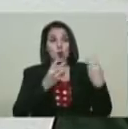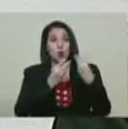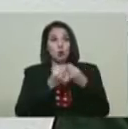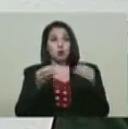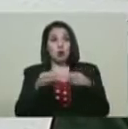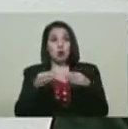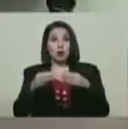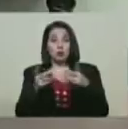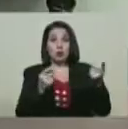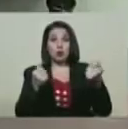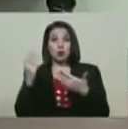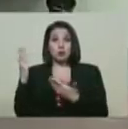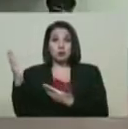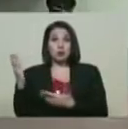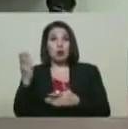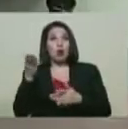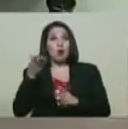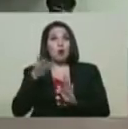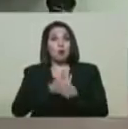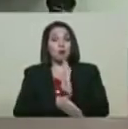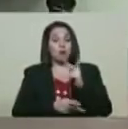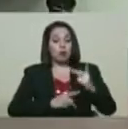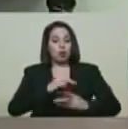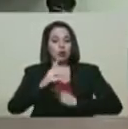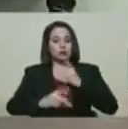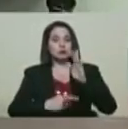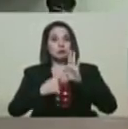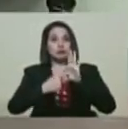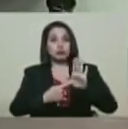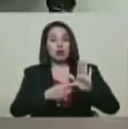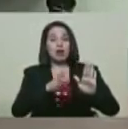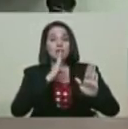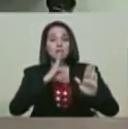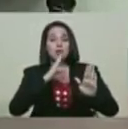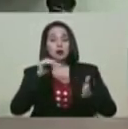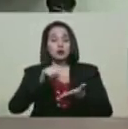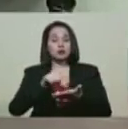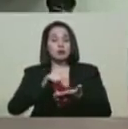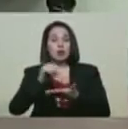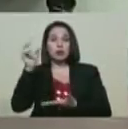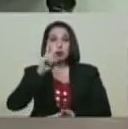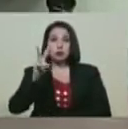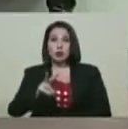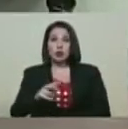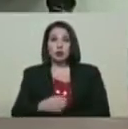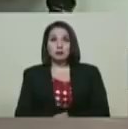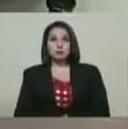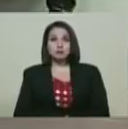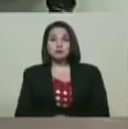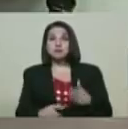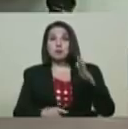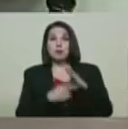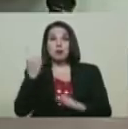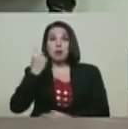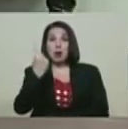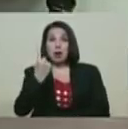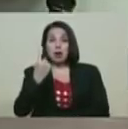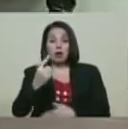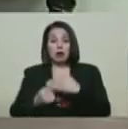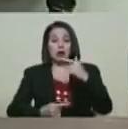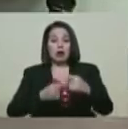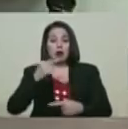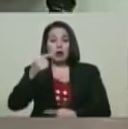económico, procedan a presentarle al Banco Central de Venezuela la primera hora del próximo